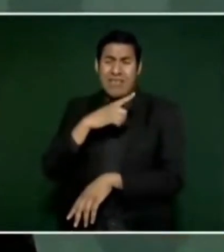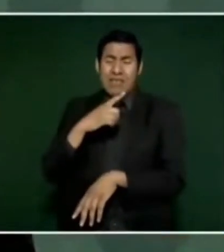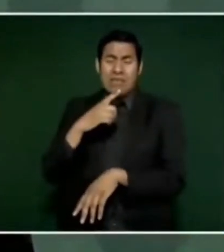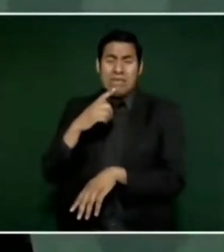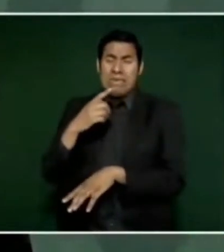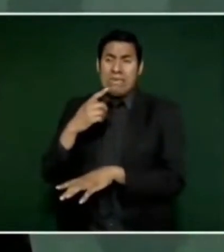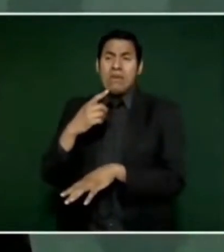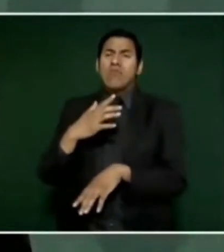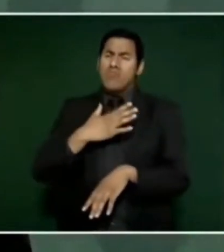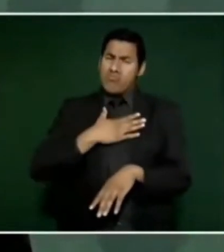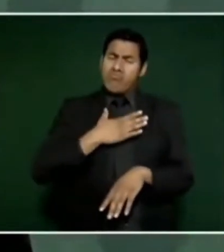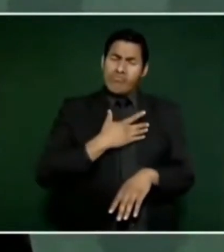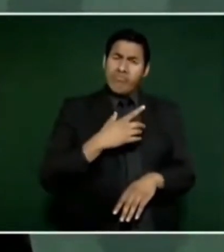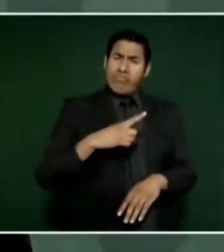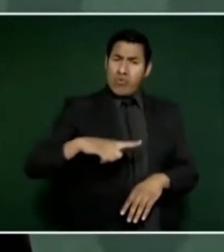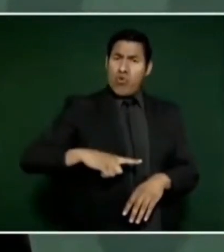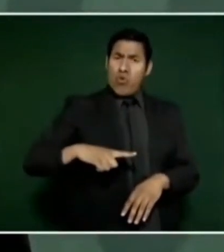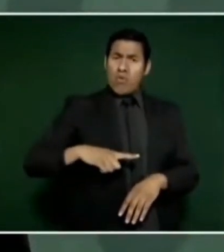suficiente.